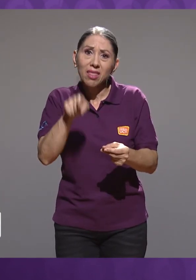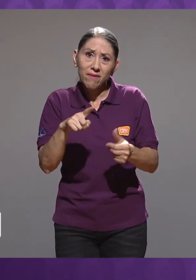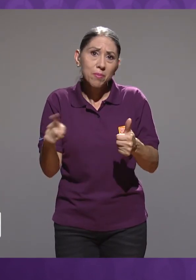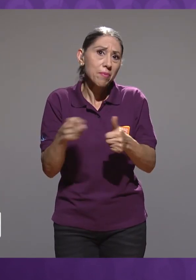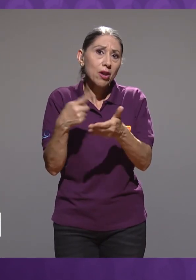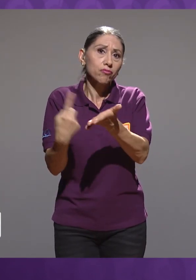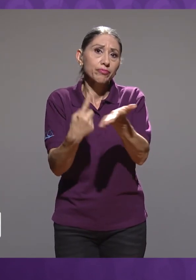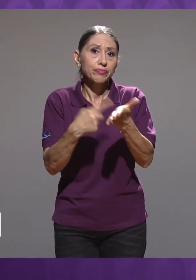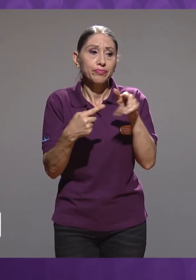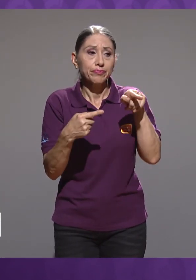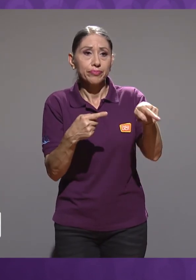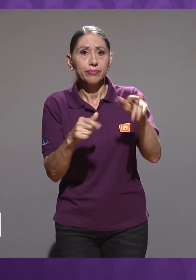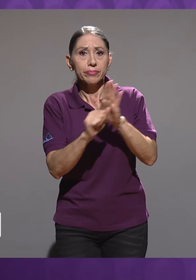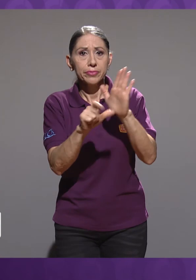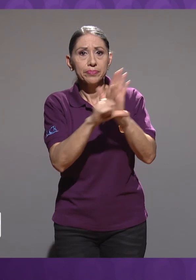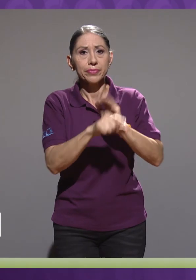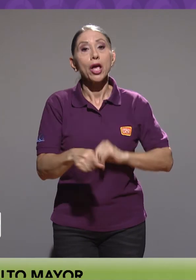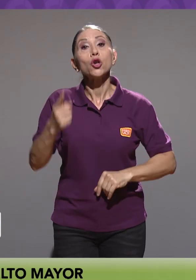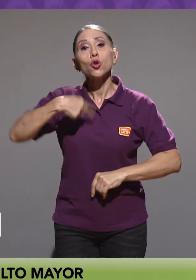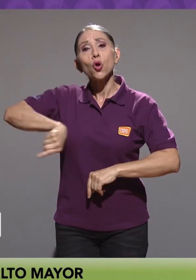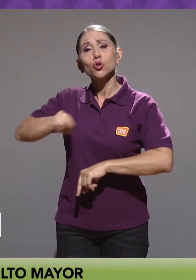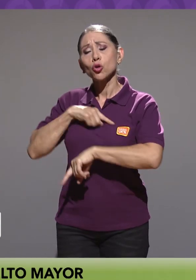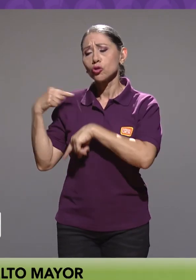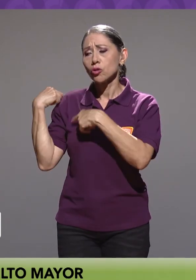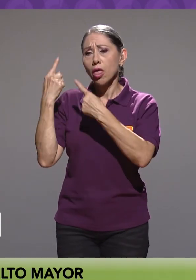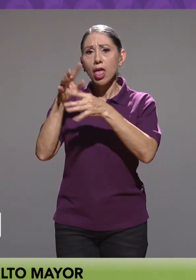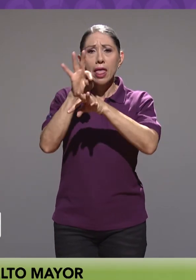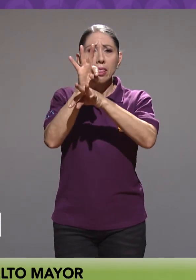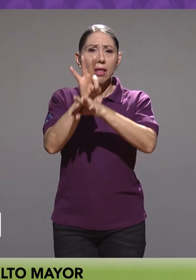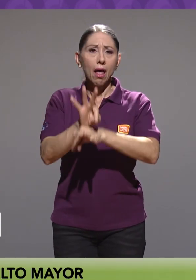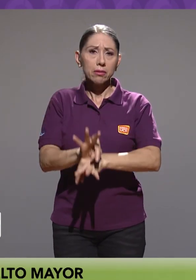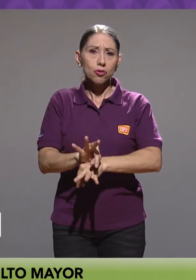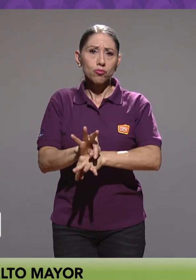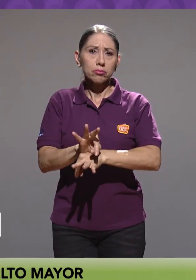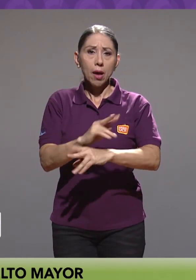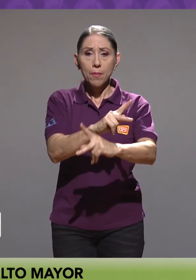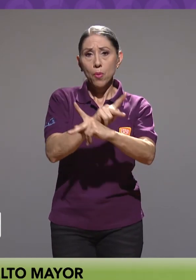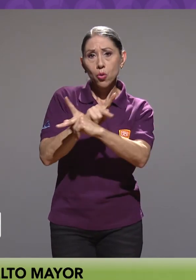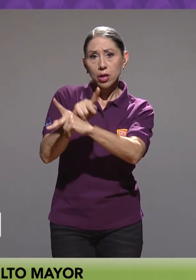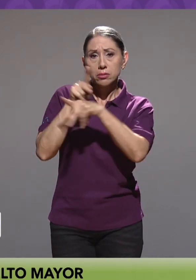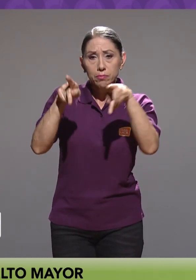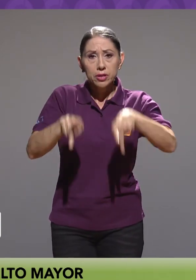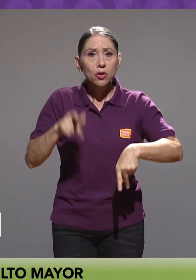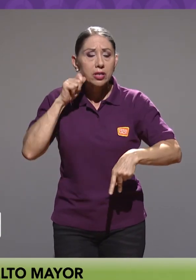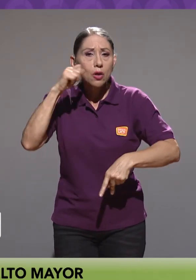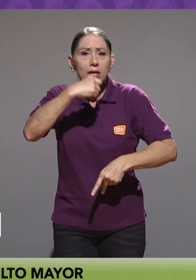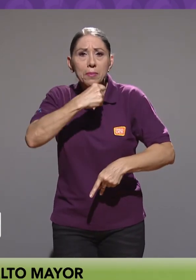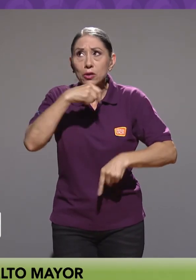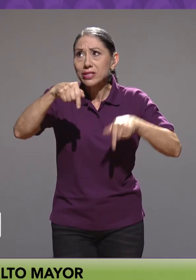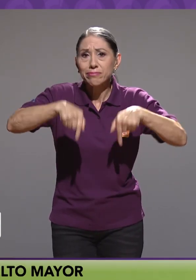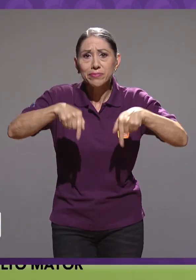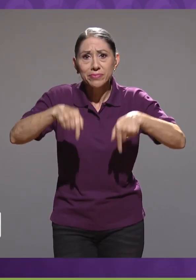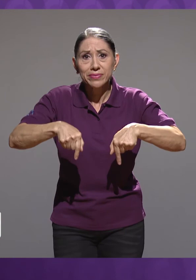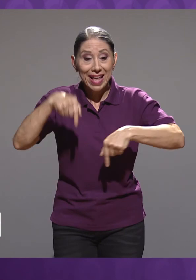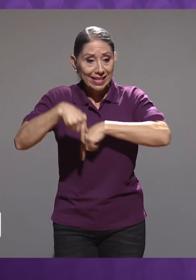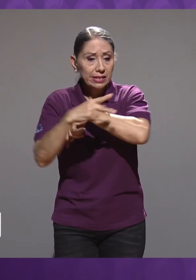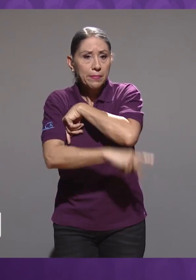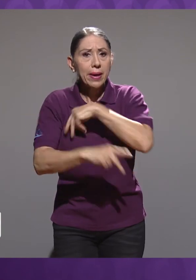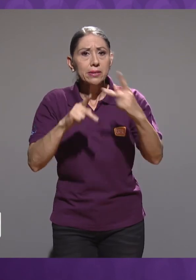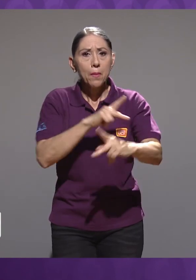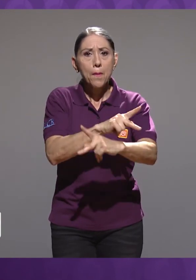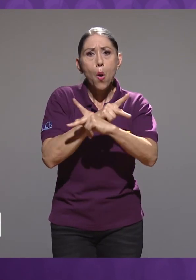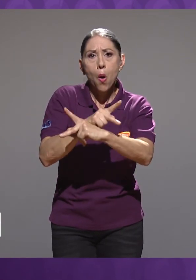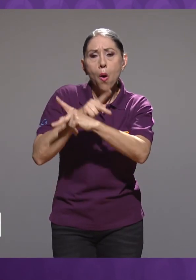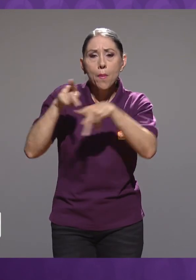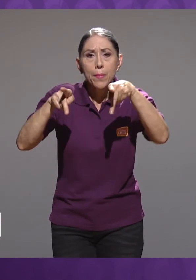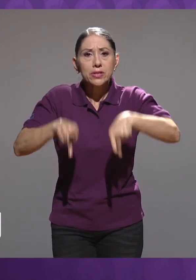presupuestaria. Nosotros hemos tenido una tradición de protección de personas adultas mayores en nuestro país. Somos un país que